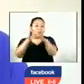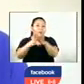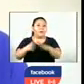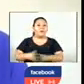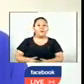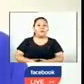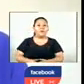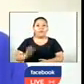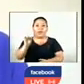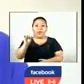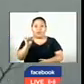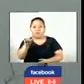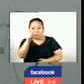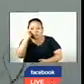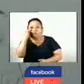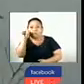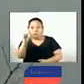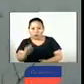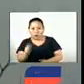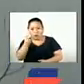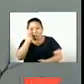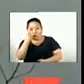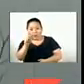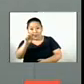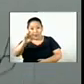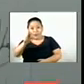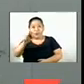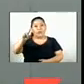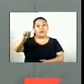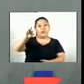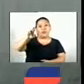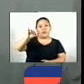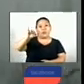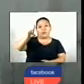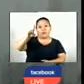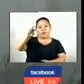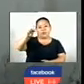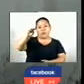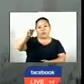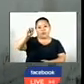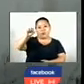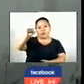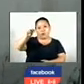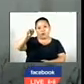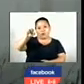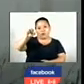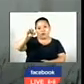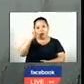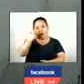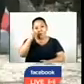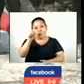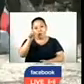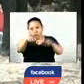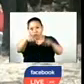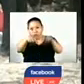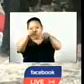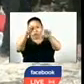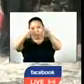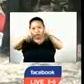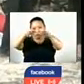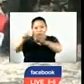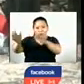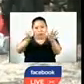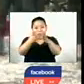dos dimensional pero también tridimensional donde podemos ver estas bandas las bandas más fuertes de precipitación y viento el